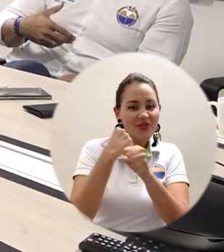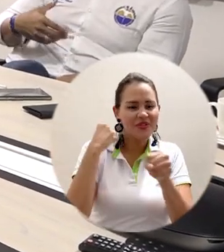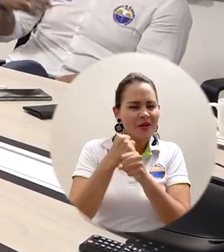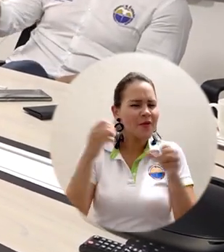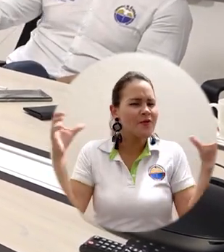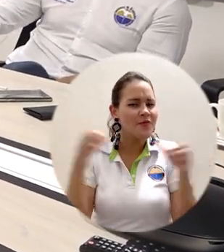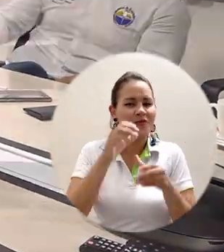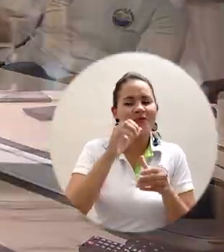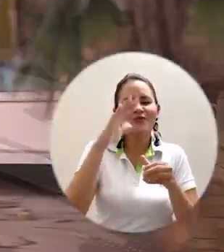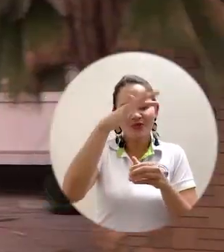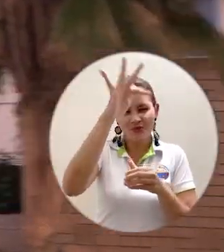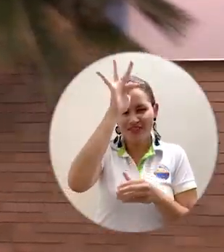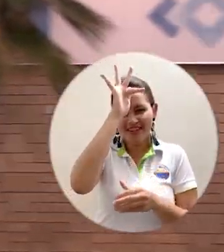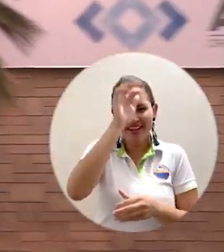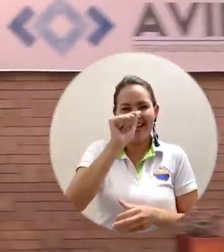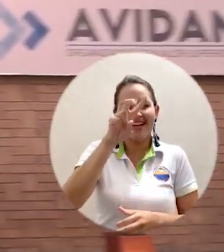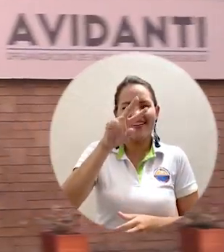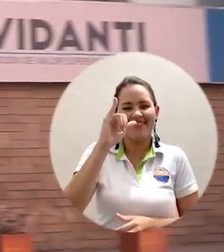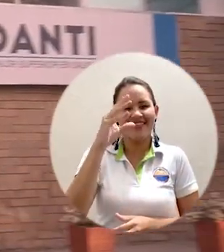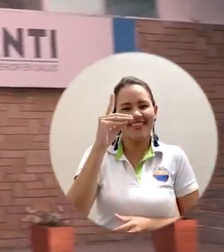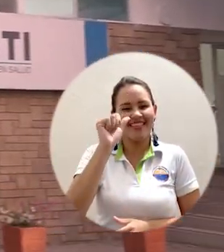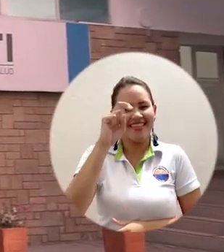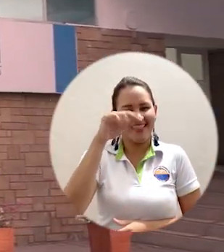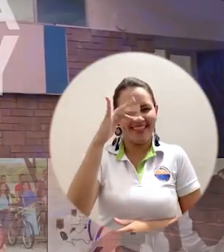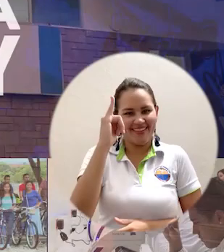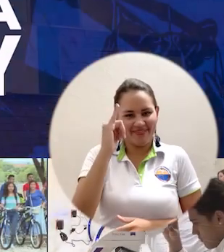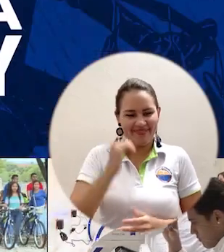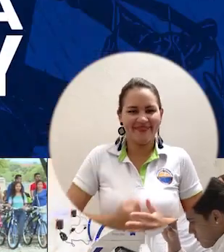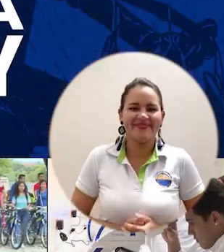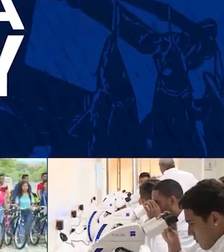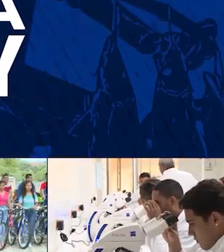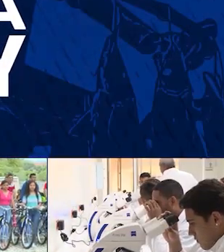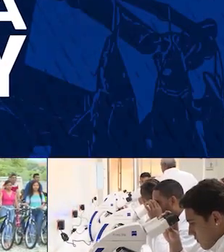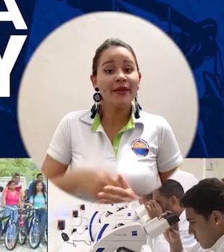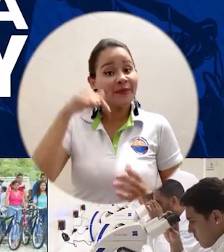Unimagdalena proyecta trabajos conjuntos con Clínica Vidanti.